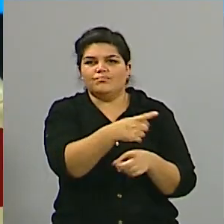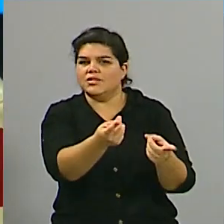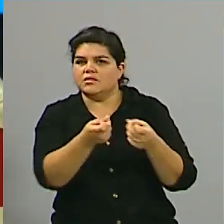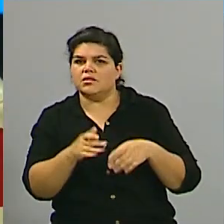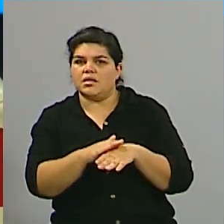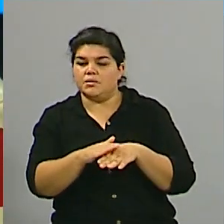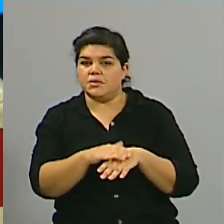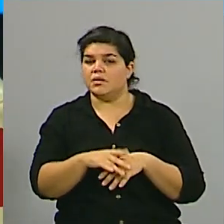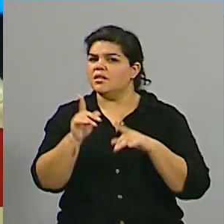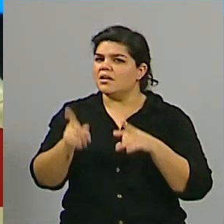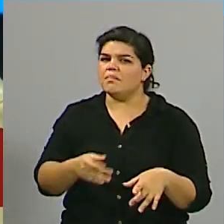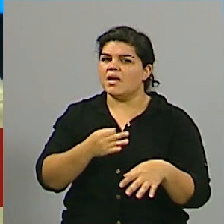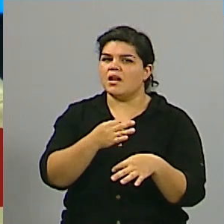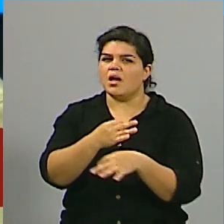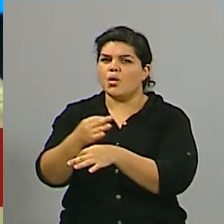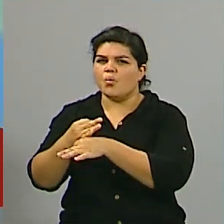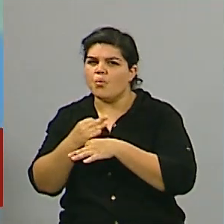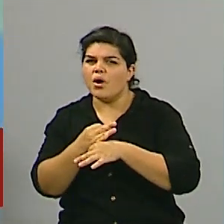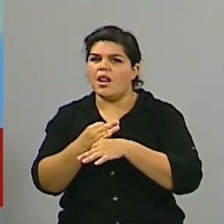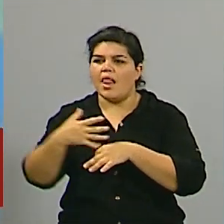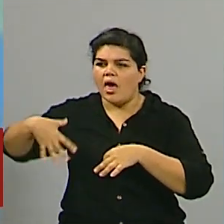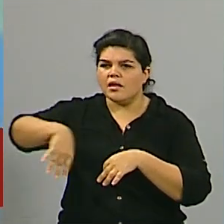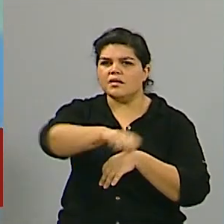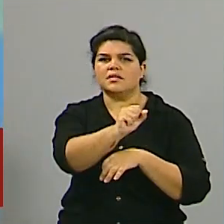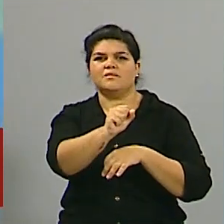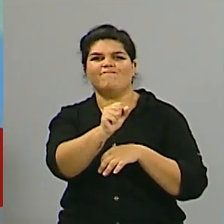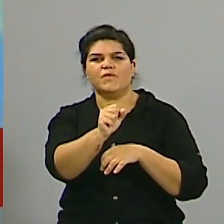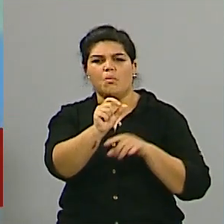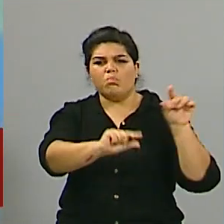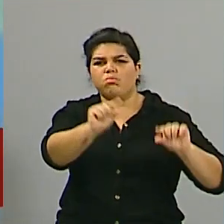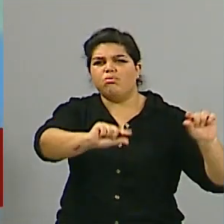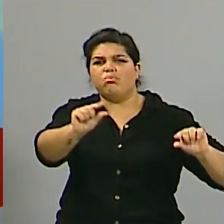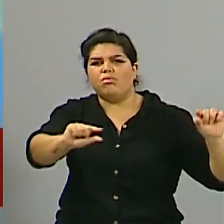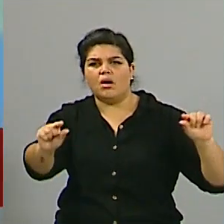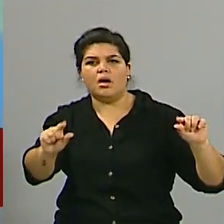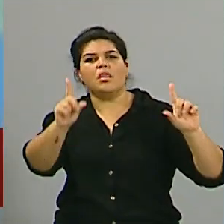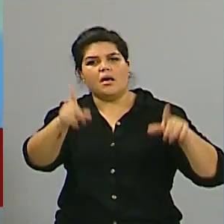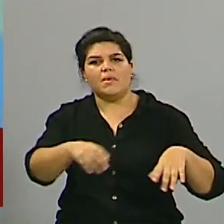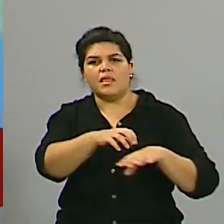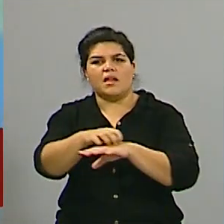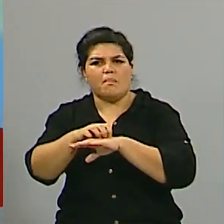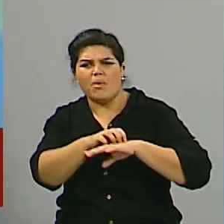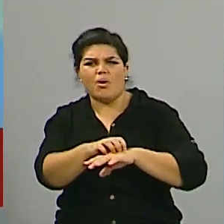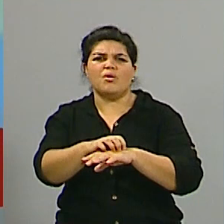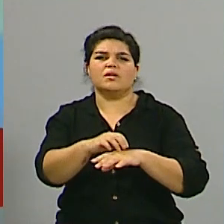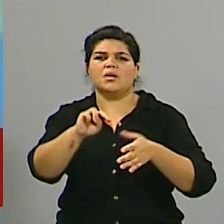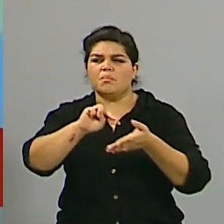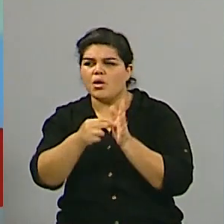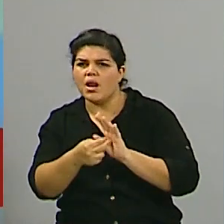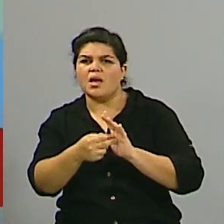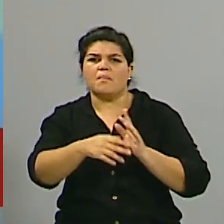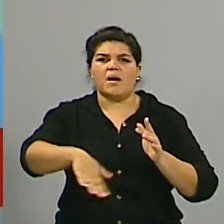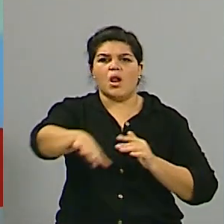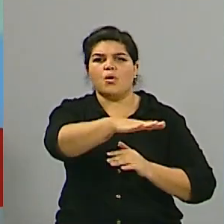en esa zona? Porque también son zonas que no tienen tantos establecimientos, tal vez los alumnos se les complica poder llegar a